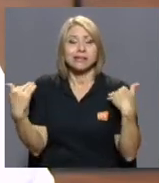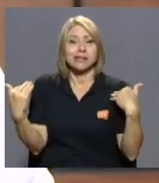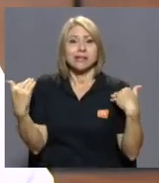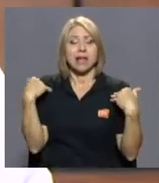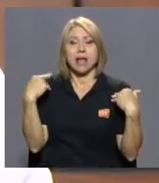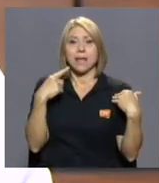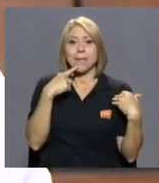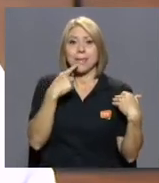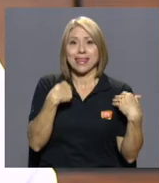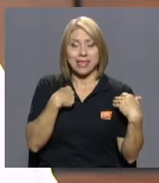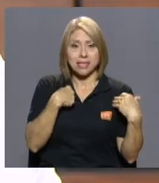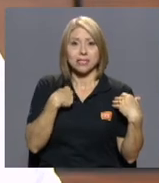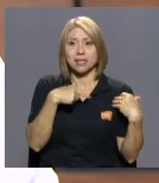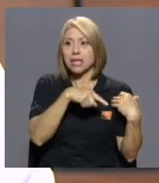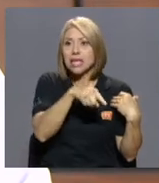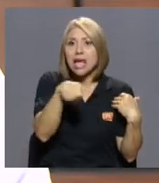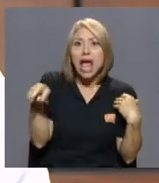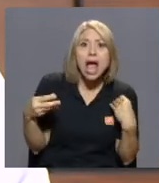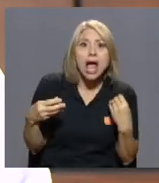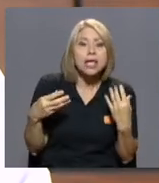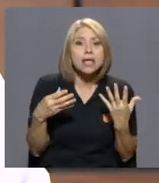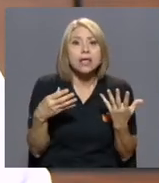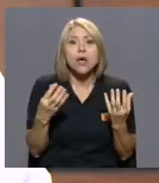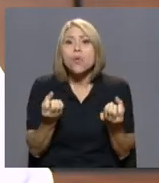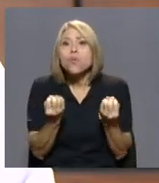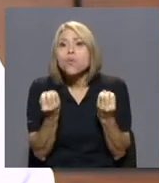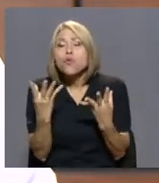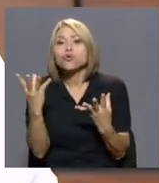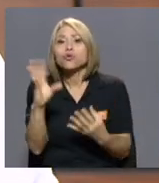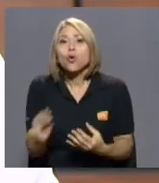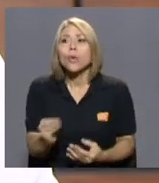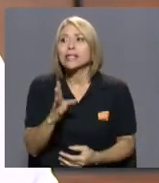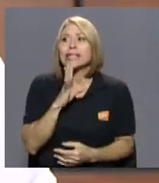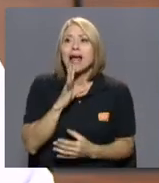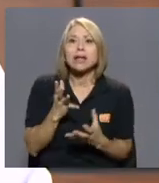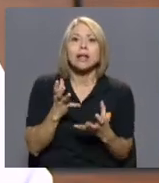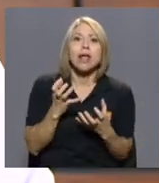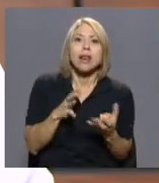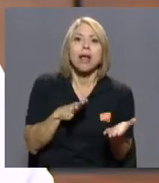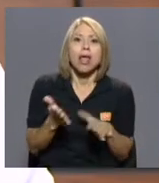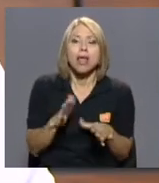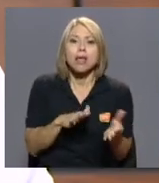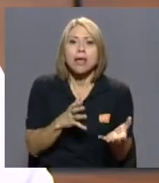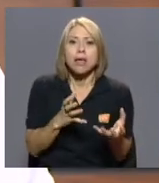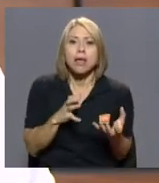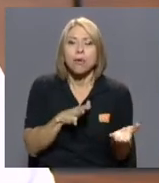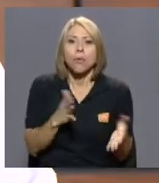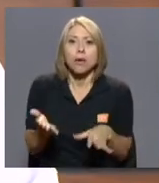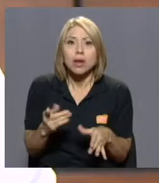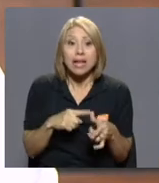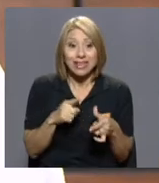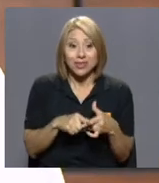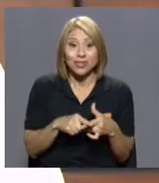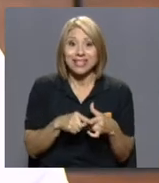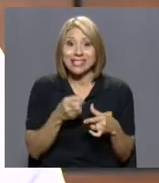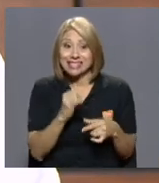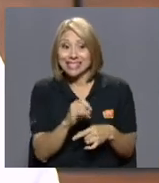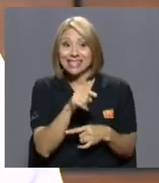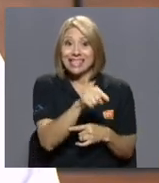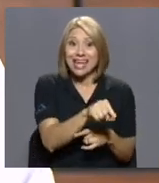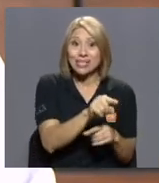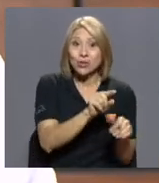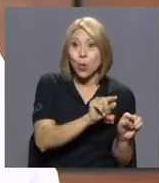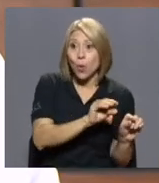en comentarios suicidas de parte de muchos jóvenes. Sí. Entonces, si llevas eso a una universidad privada donde de repente hay